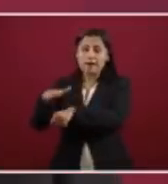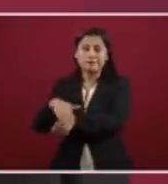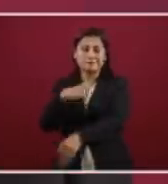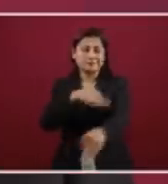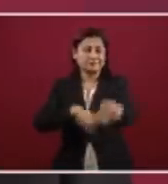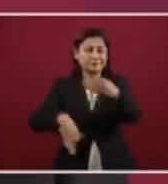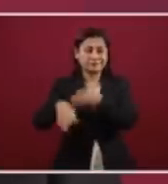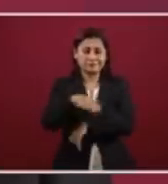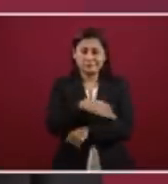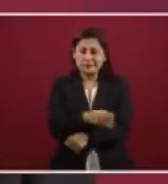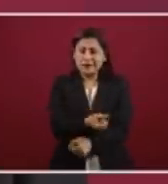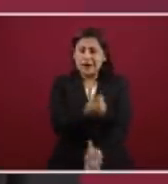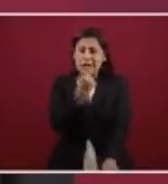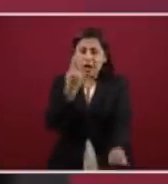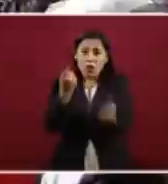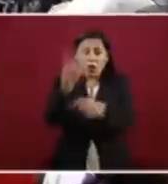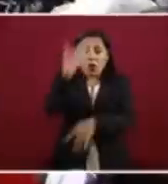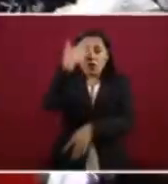tenga información,